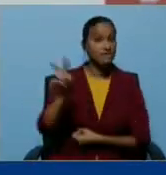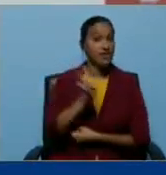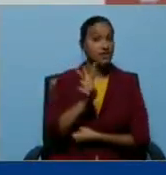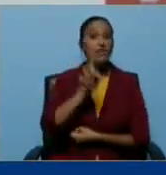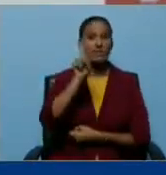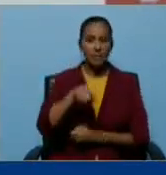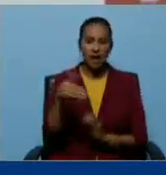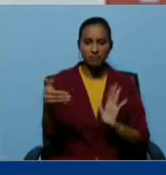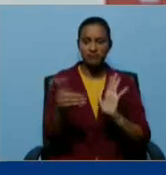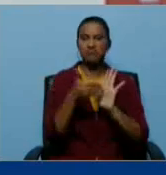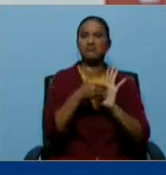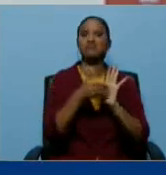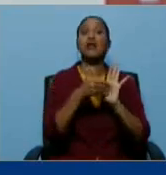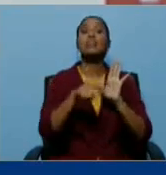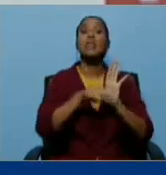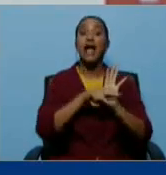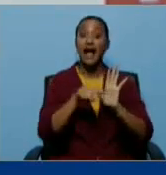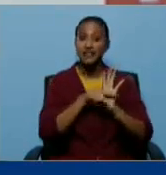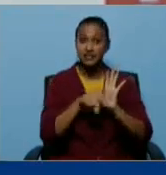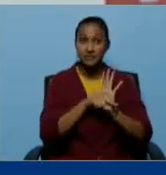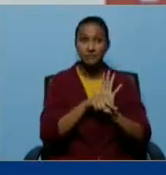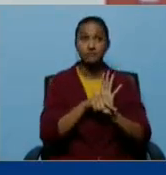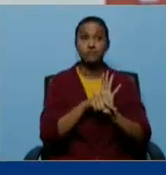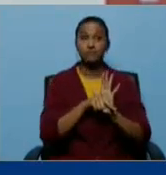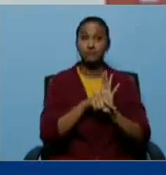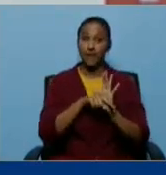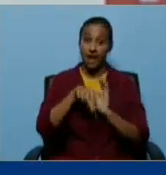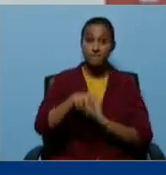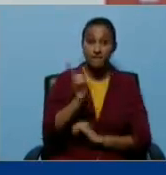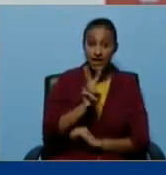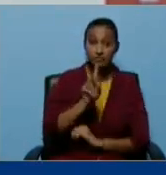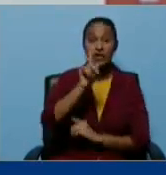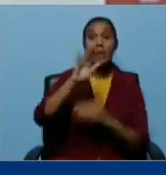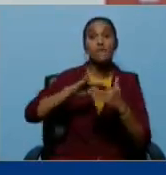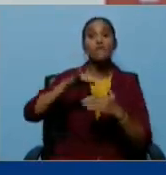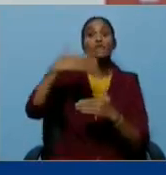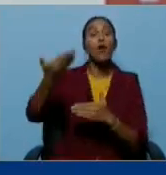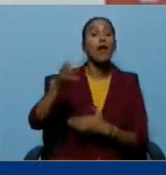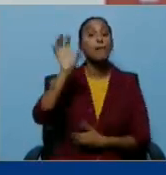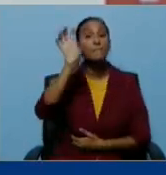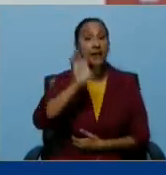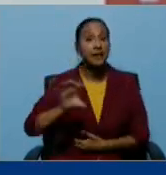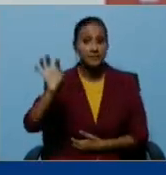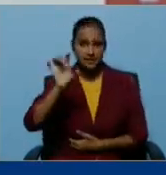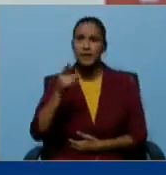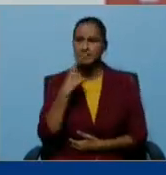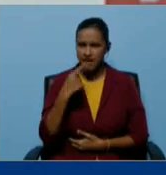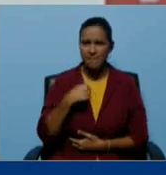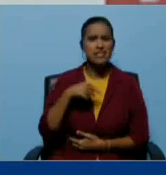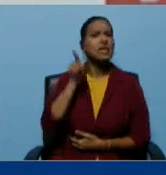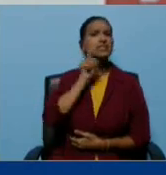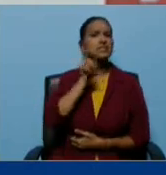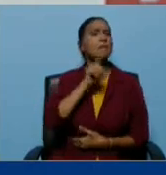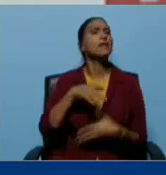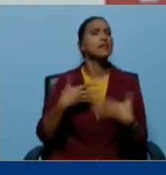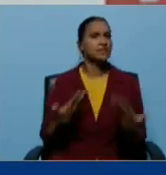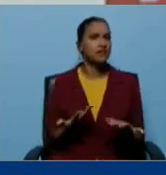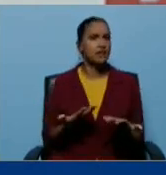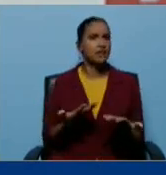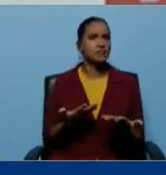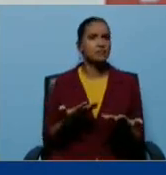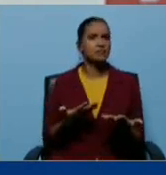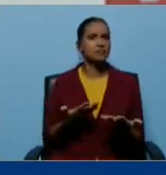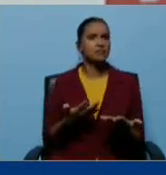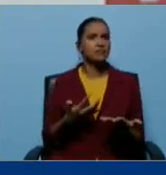en el exterior, en Venezuela. Que me desmienta algún artista, si no lo llamó a sus